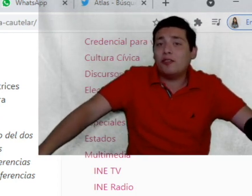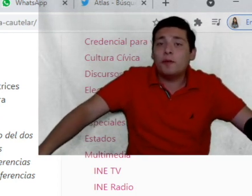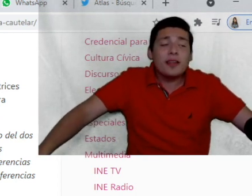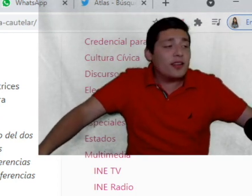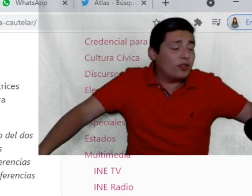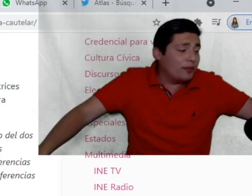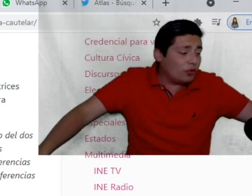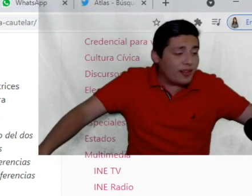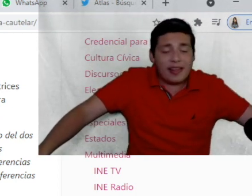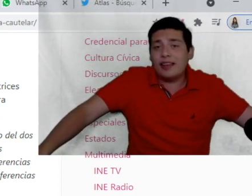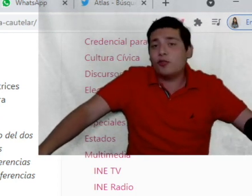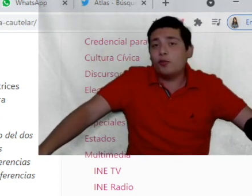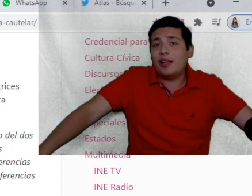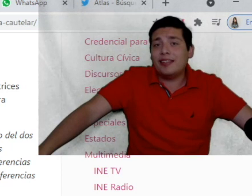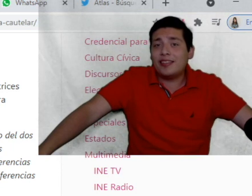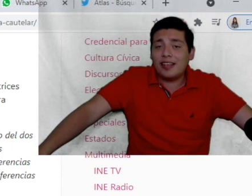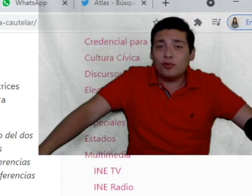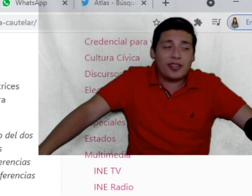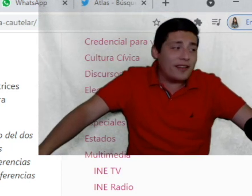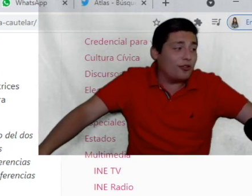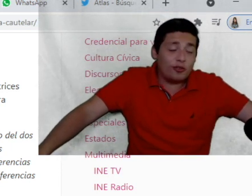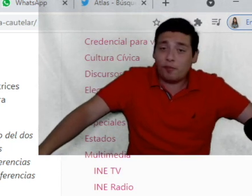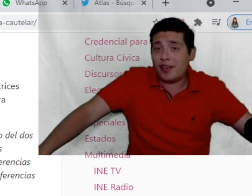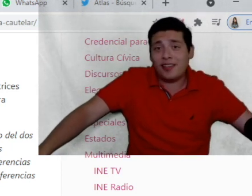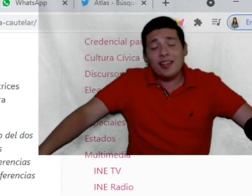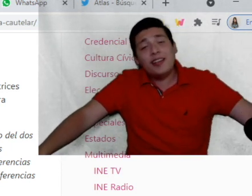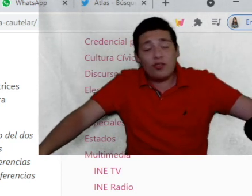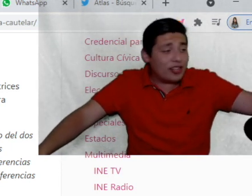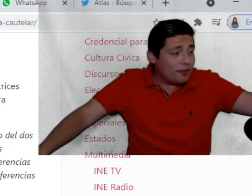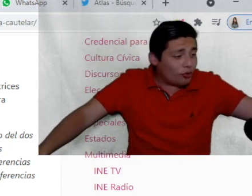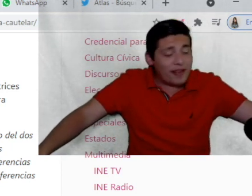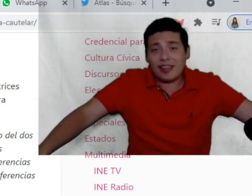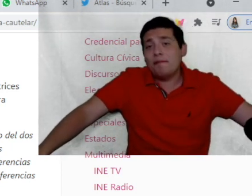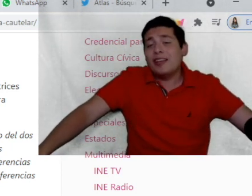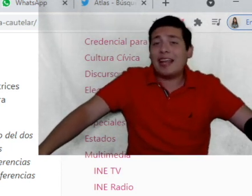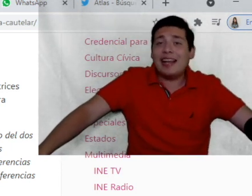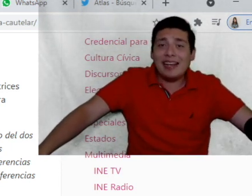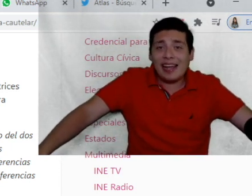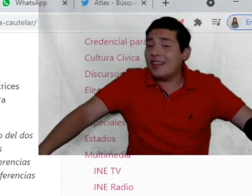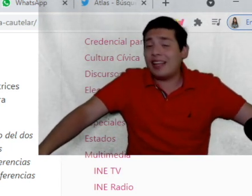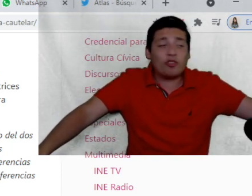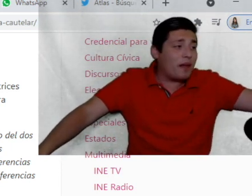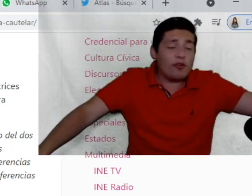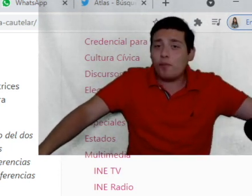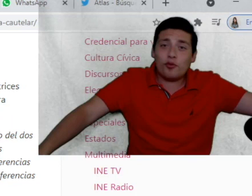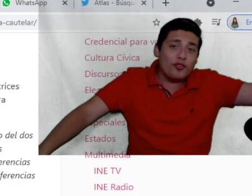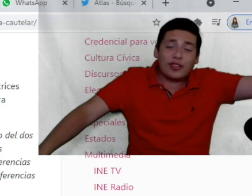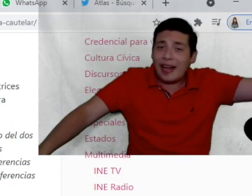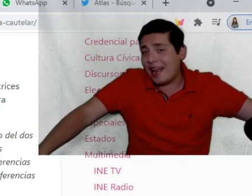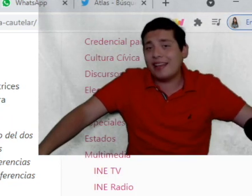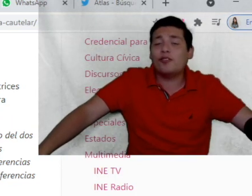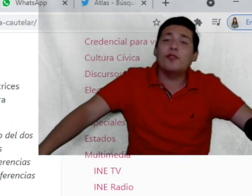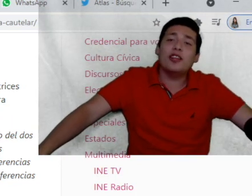en México y nos damos cuenta de las corruptelas que están sucediendo en nuestro país y nos damos cuenta que el INE está tomado